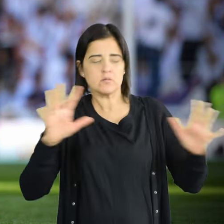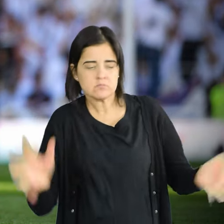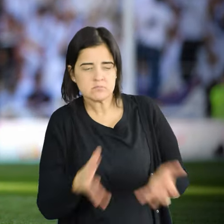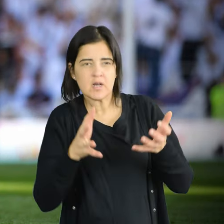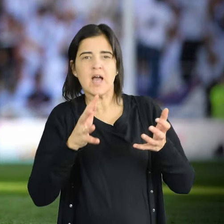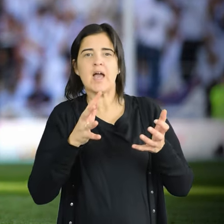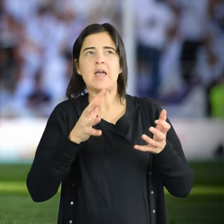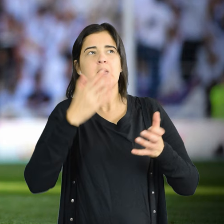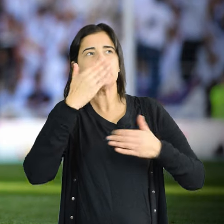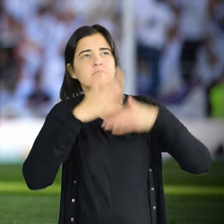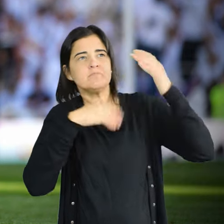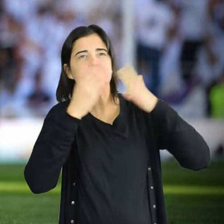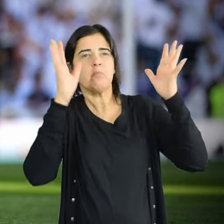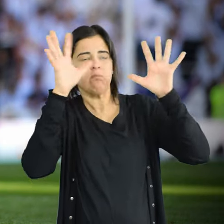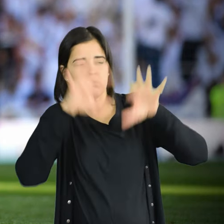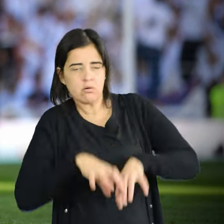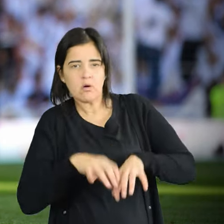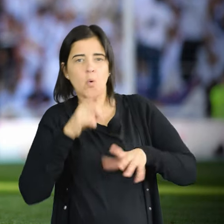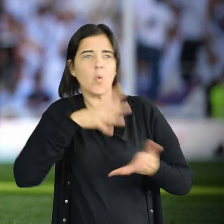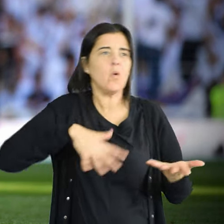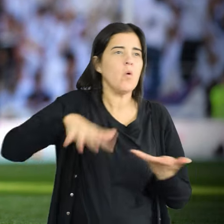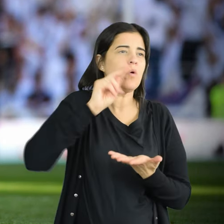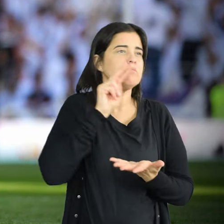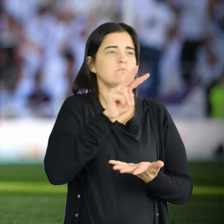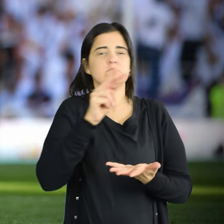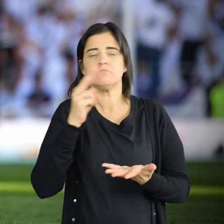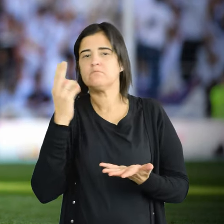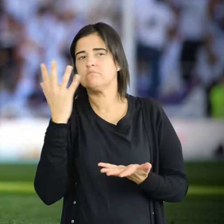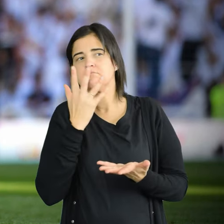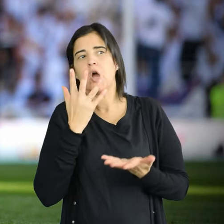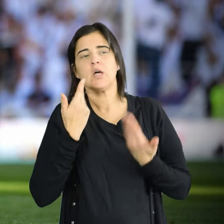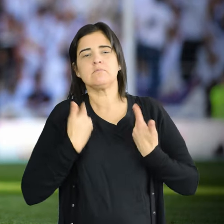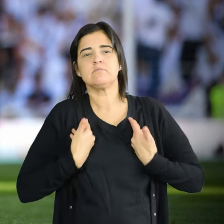las llamas y los escombros formaban parte de un paisaje desolador